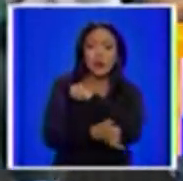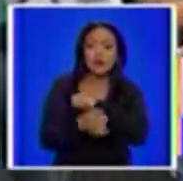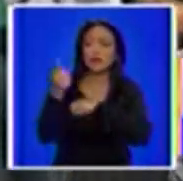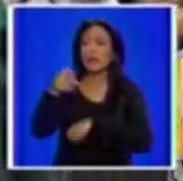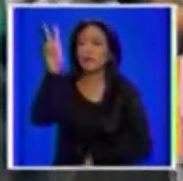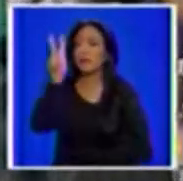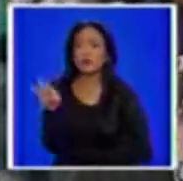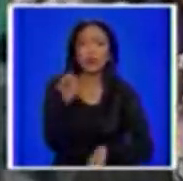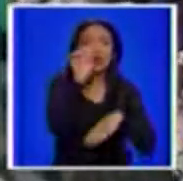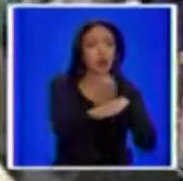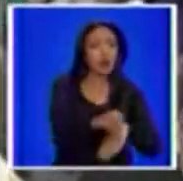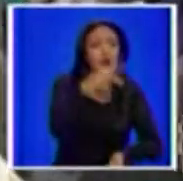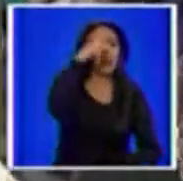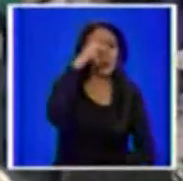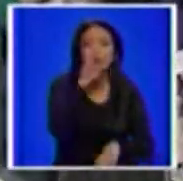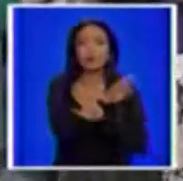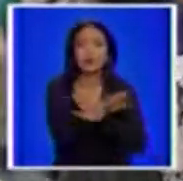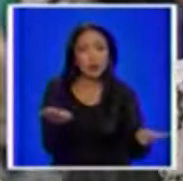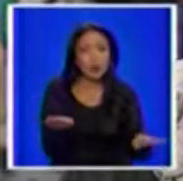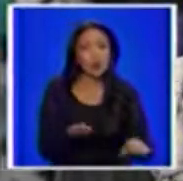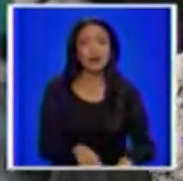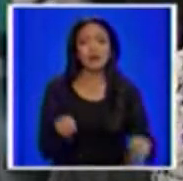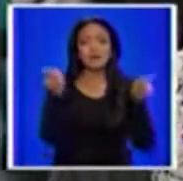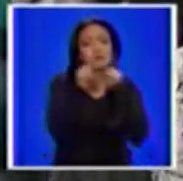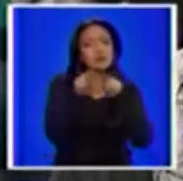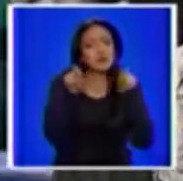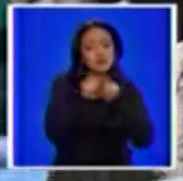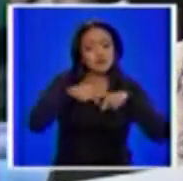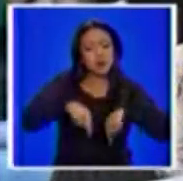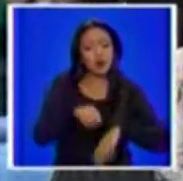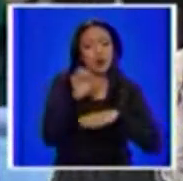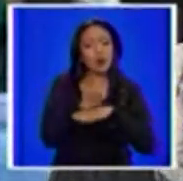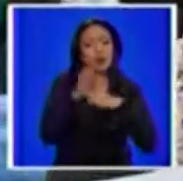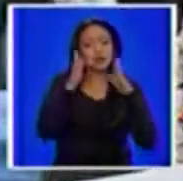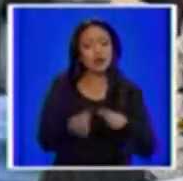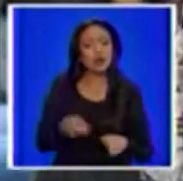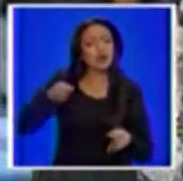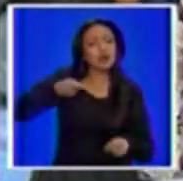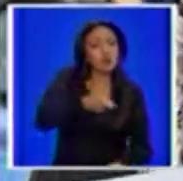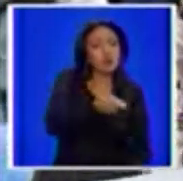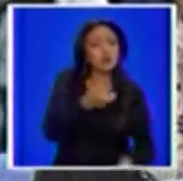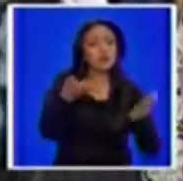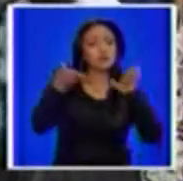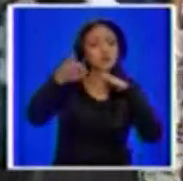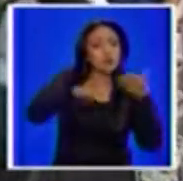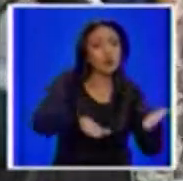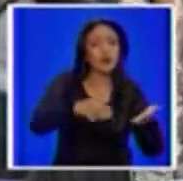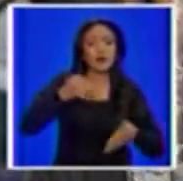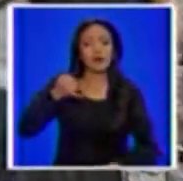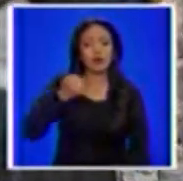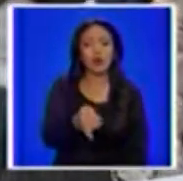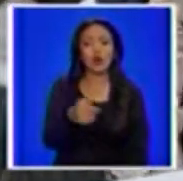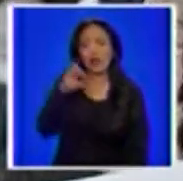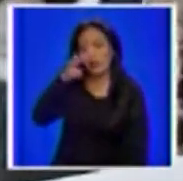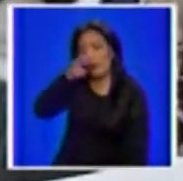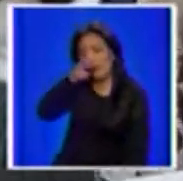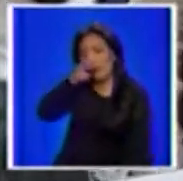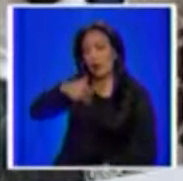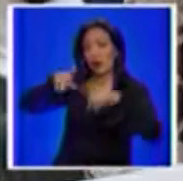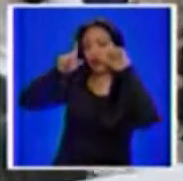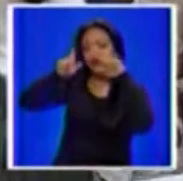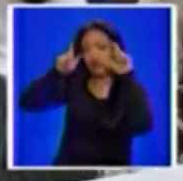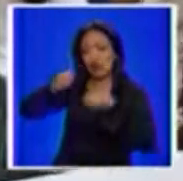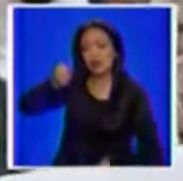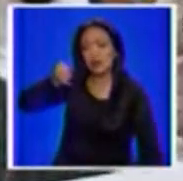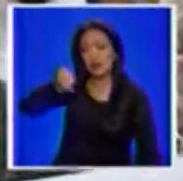Venezuela, Ecuador, a Perú. Vemos que entre los mismos hermanos ecuatorianos nos han violado, matado, filmado, tomado fotografías.